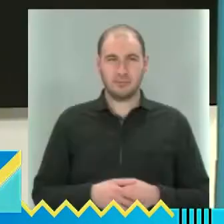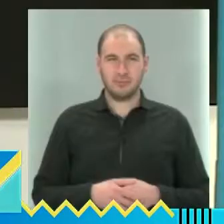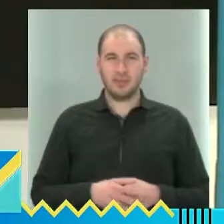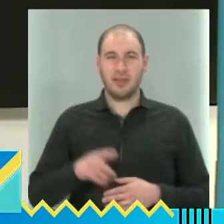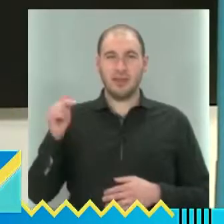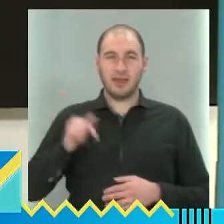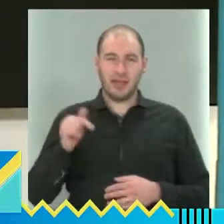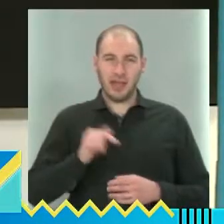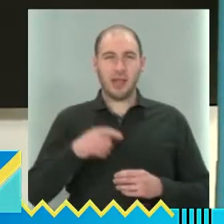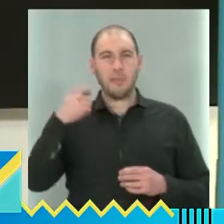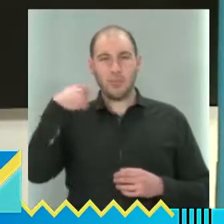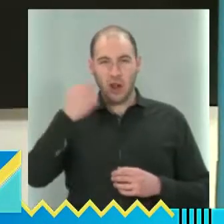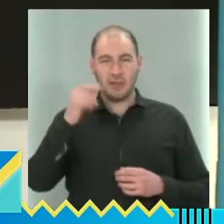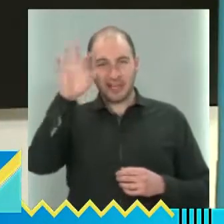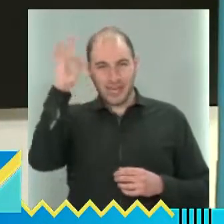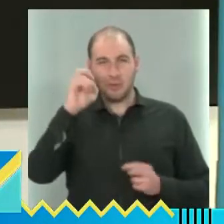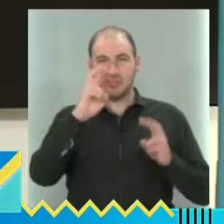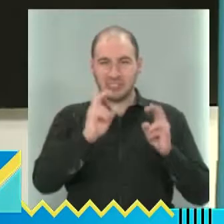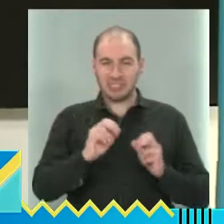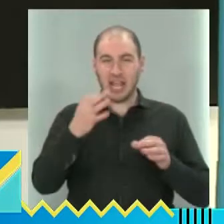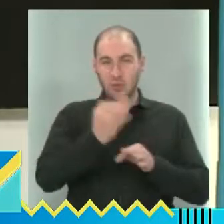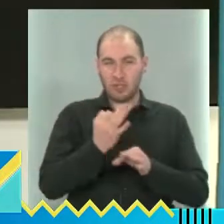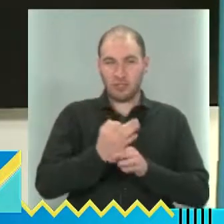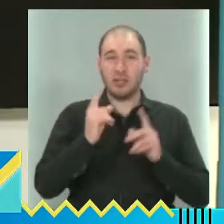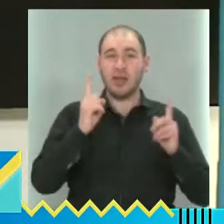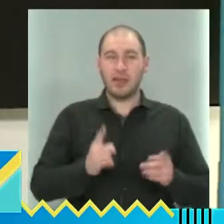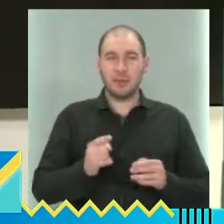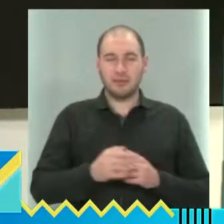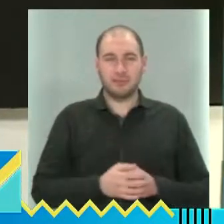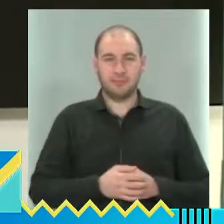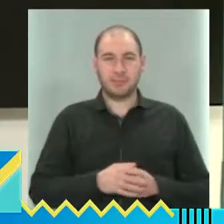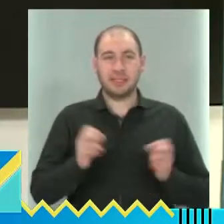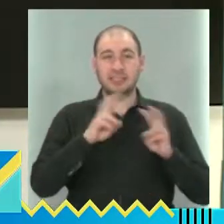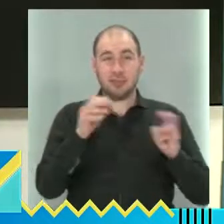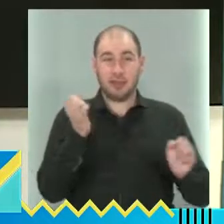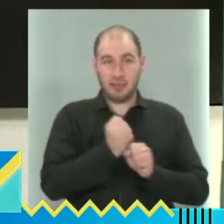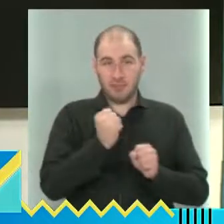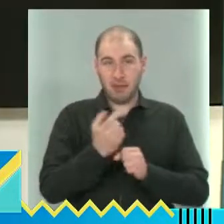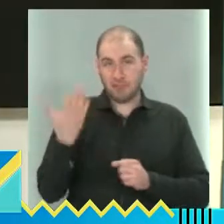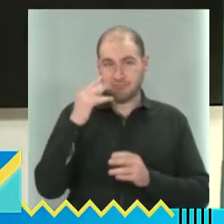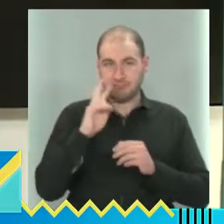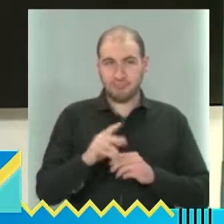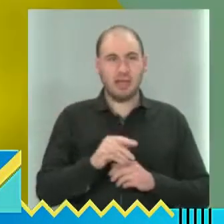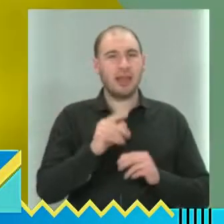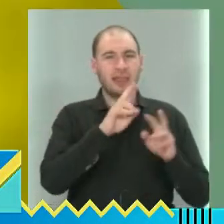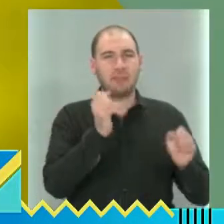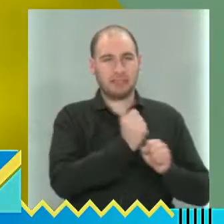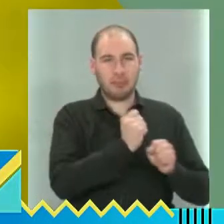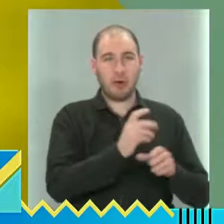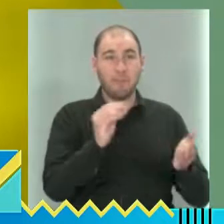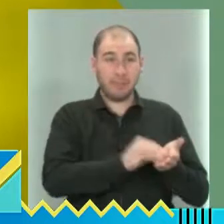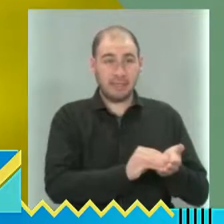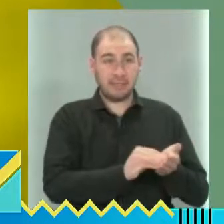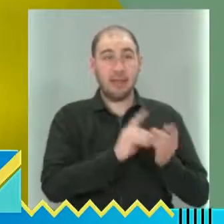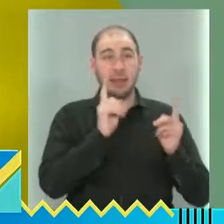Bien, pasaba entonces el programa de Neurociencias y Educación y por supuesto también aplicada a lo laboral, ¿sí? Como lo veíamos ahí. Por un lado lo laboral y por otro lado